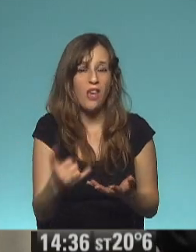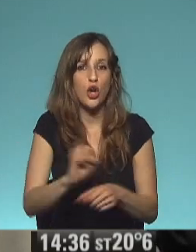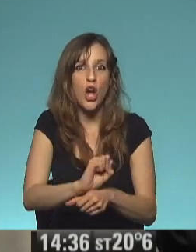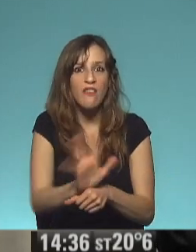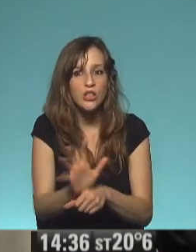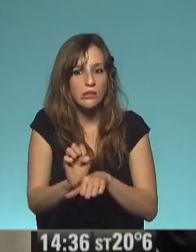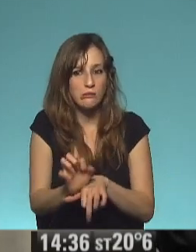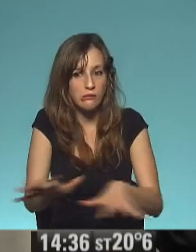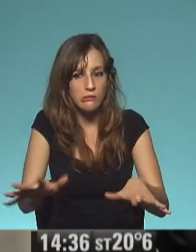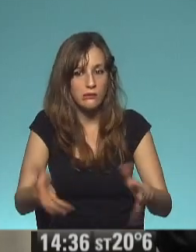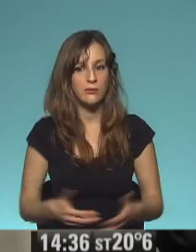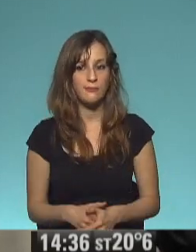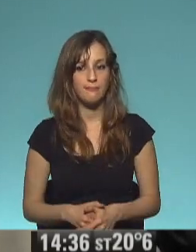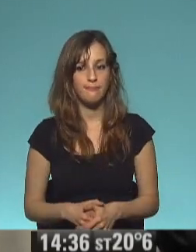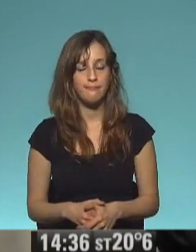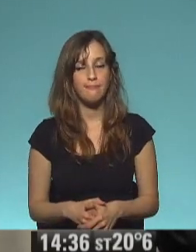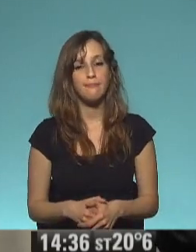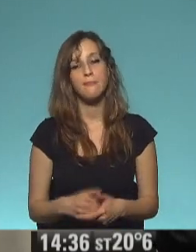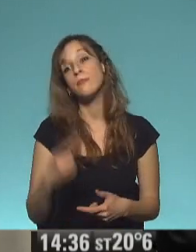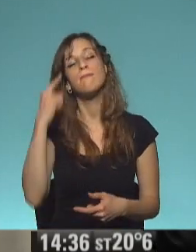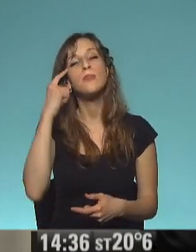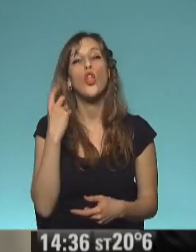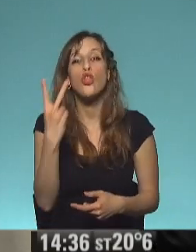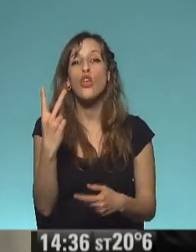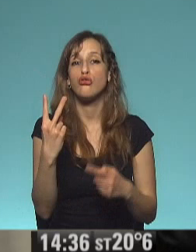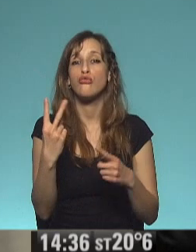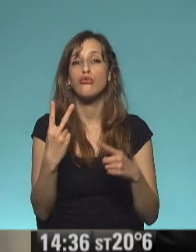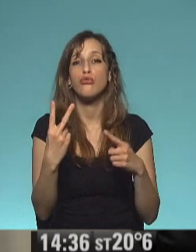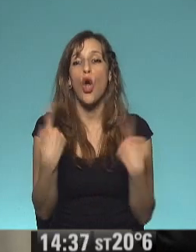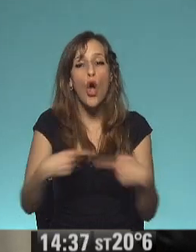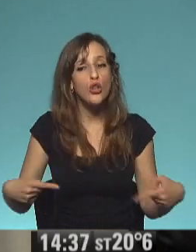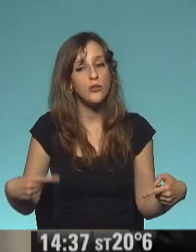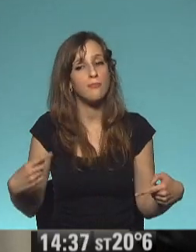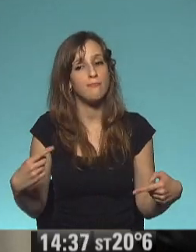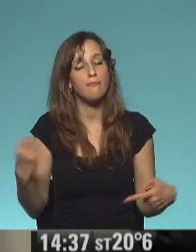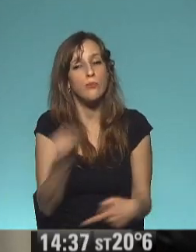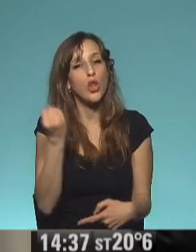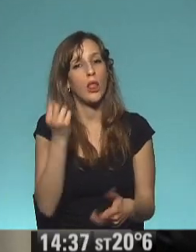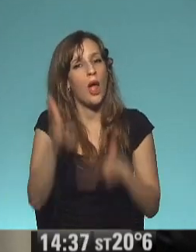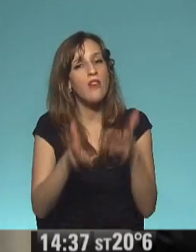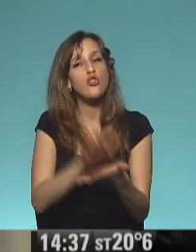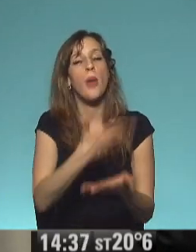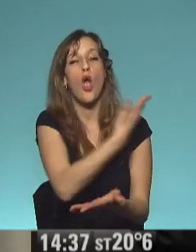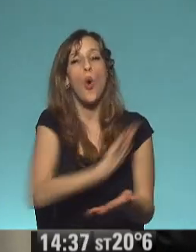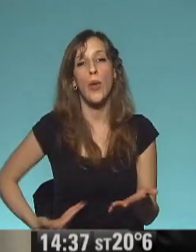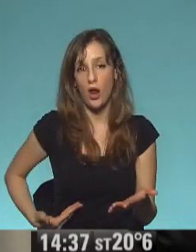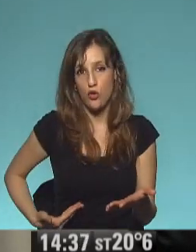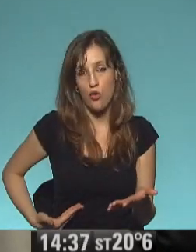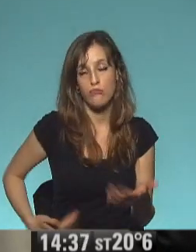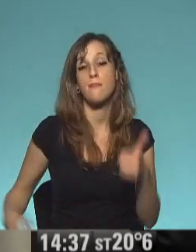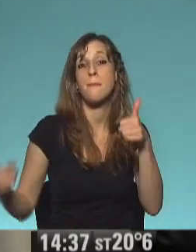dos aspectos muy elogiables de la acción que tomó el gobierno. La